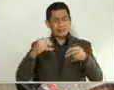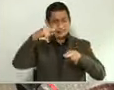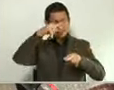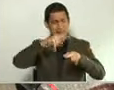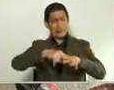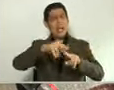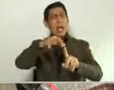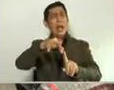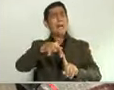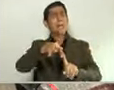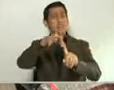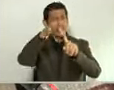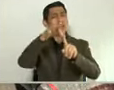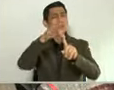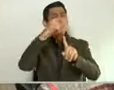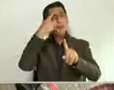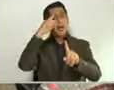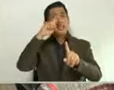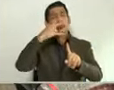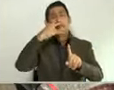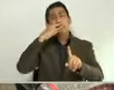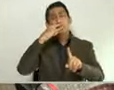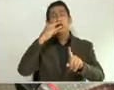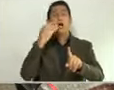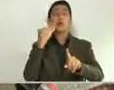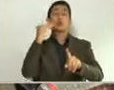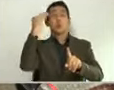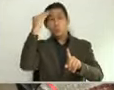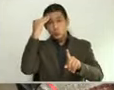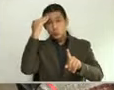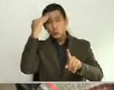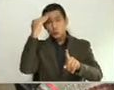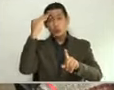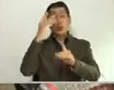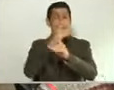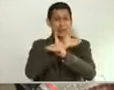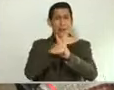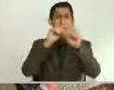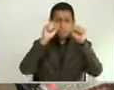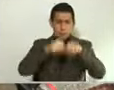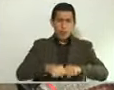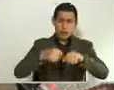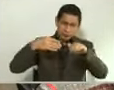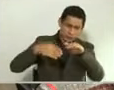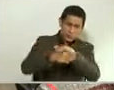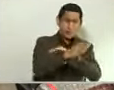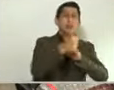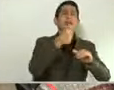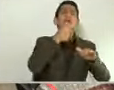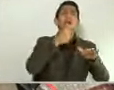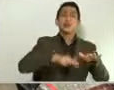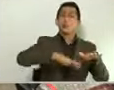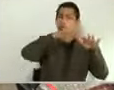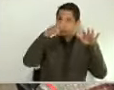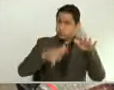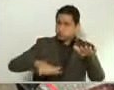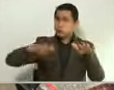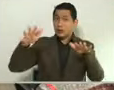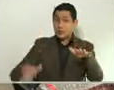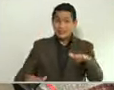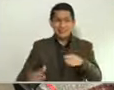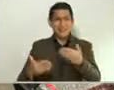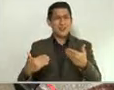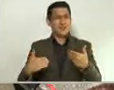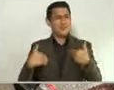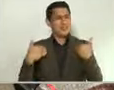sus abuelitos o a sus padres que no puedan caminar. Las sillas también son para adultos, lo pueden meter en la piscina de olas, la pasan realmente